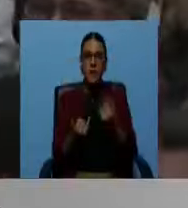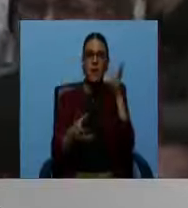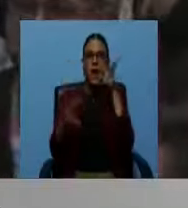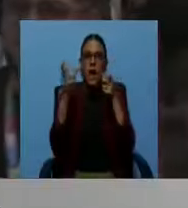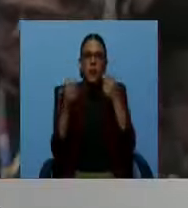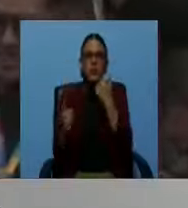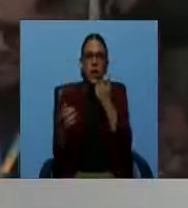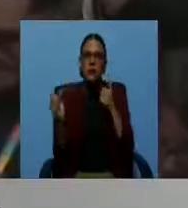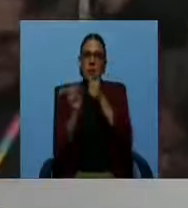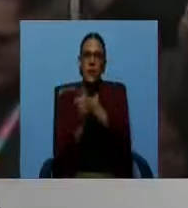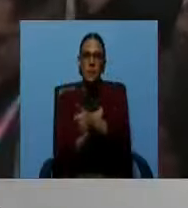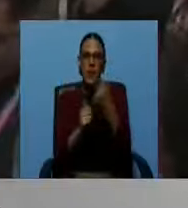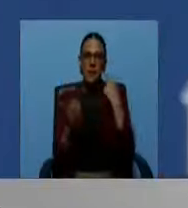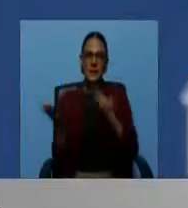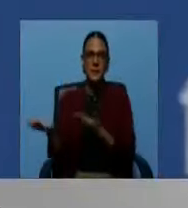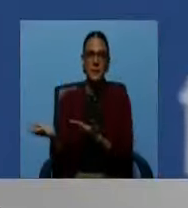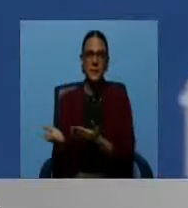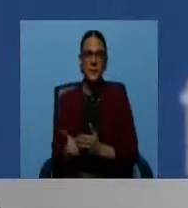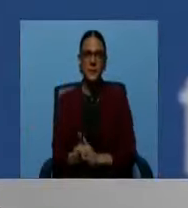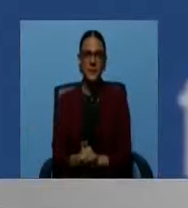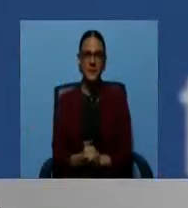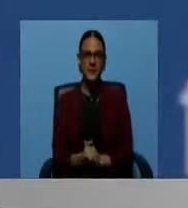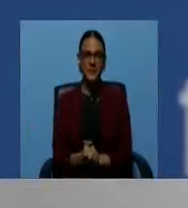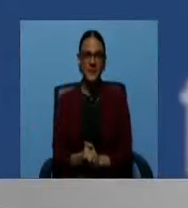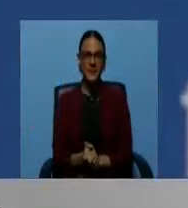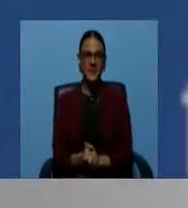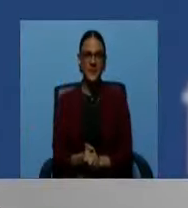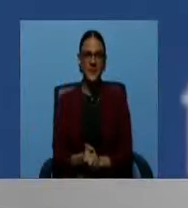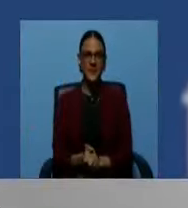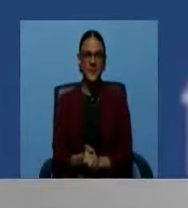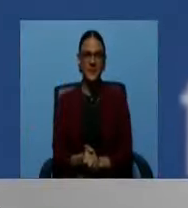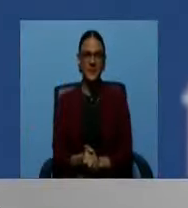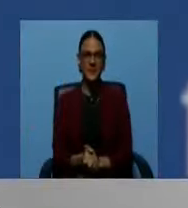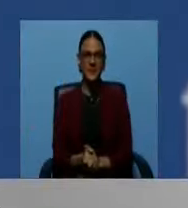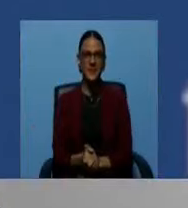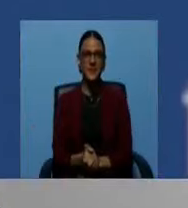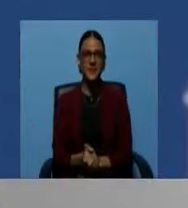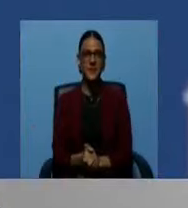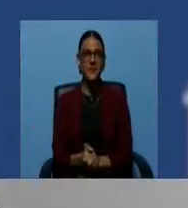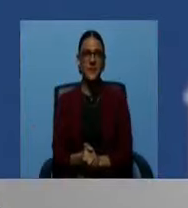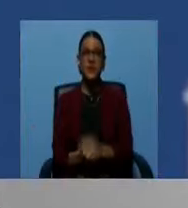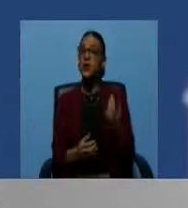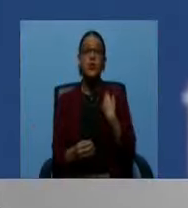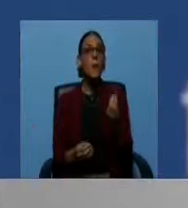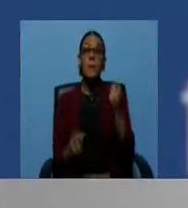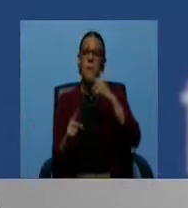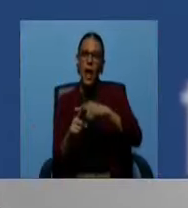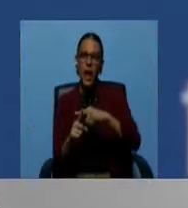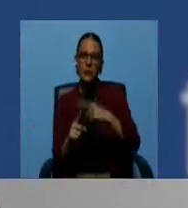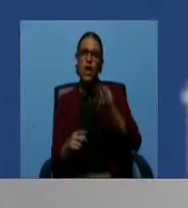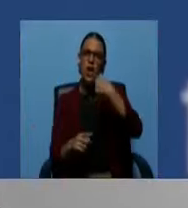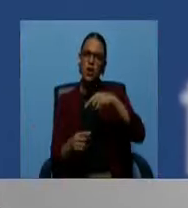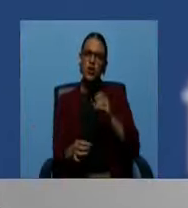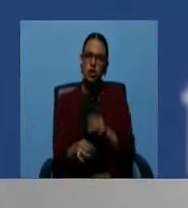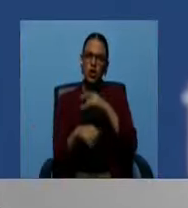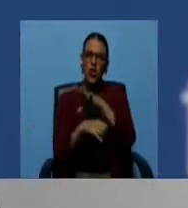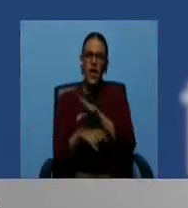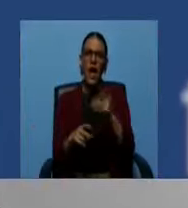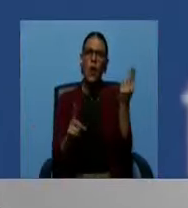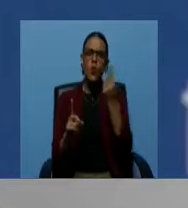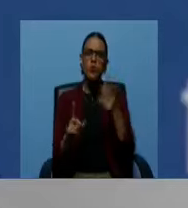el Centro de Convenciones. Se erige como una trinchera de resistencia frente a esta barbarie. Sin más, dejamos en el uso de la